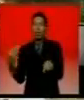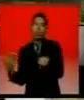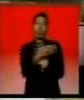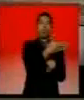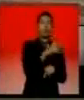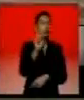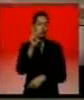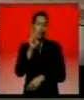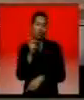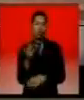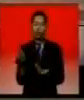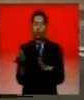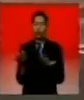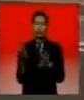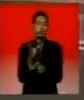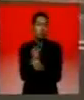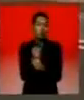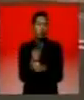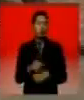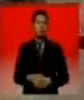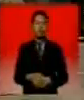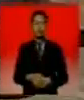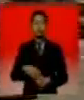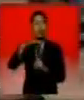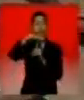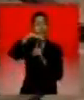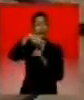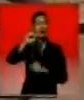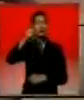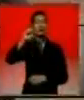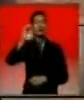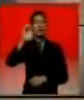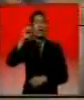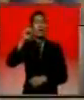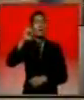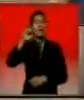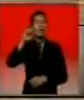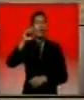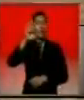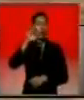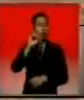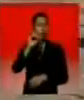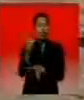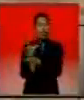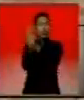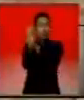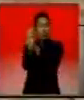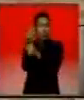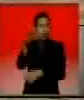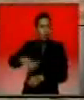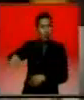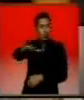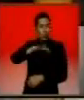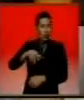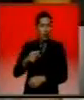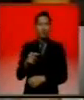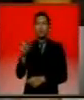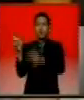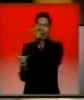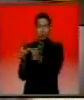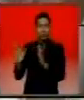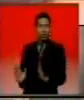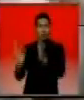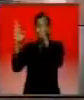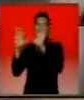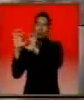alguna persona. En la zona del Parque Seminario es considerado un punto seguro para todos los trabajadores del sector y para atender las emergencias.